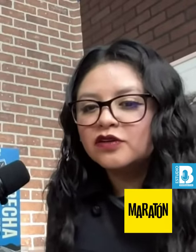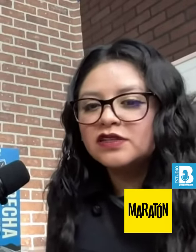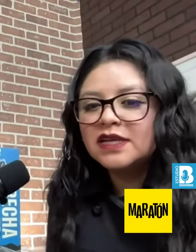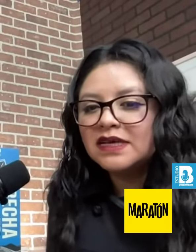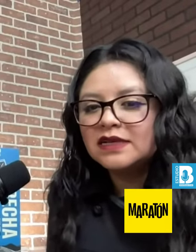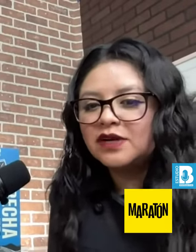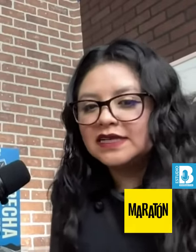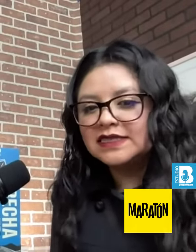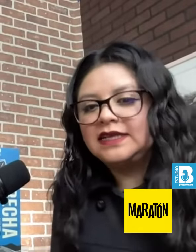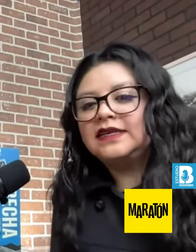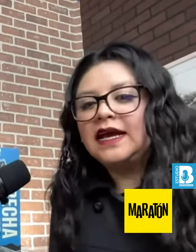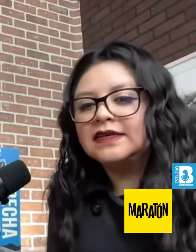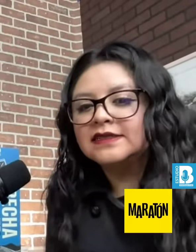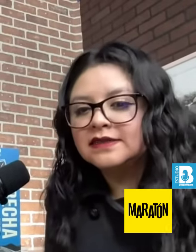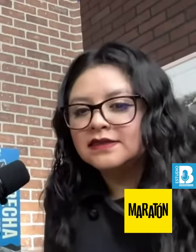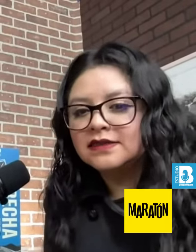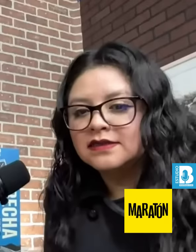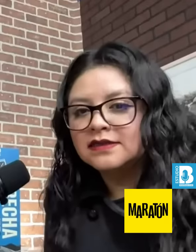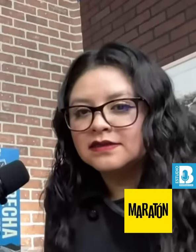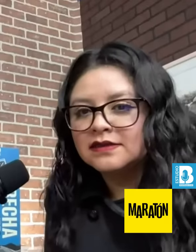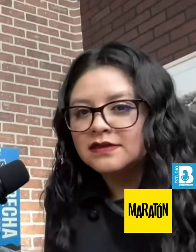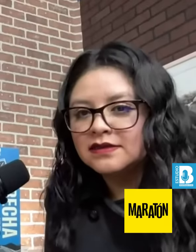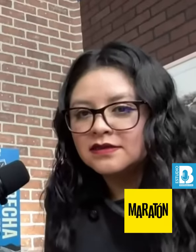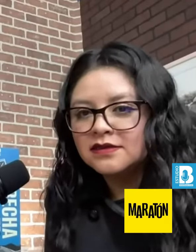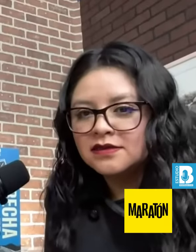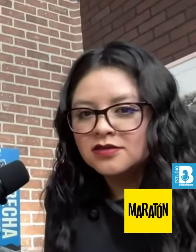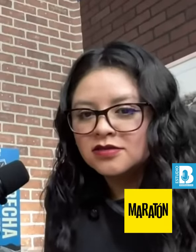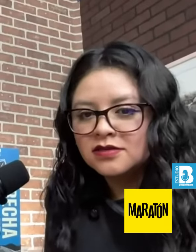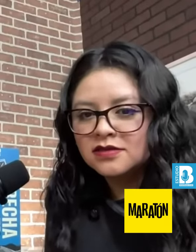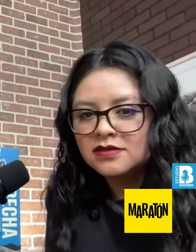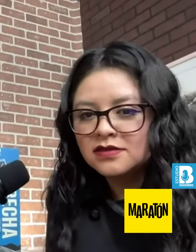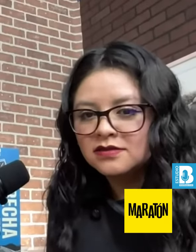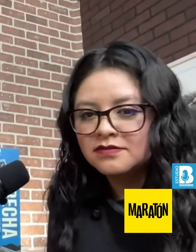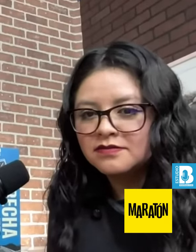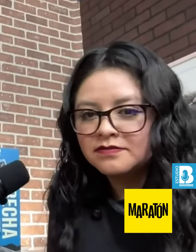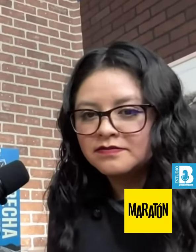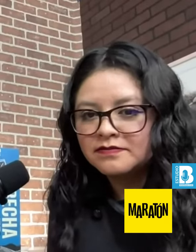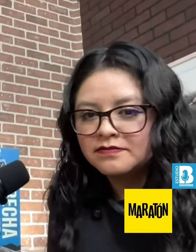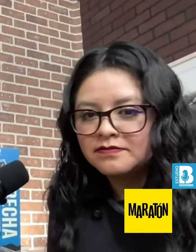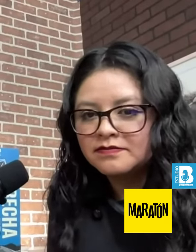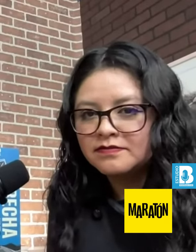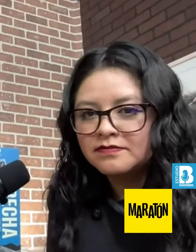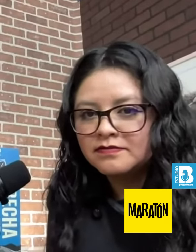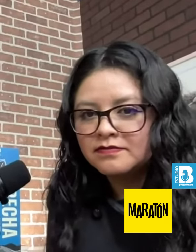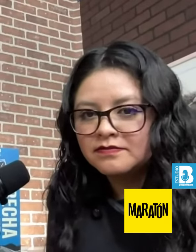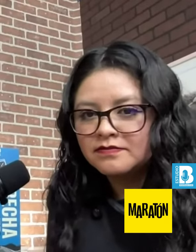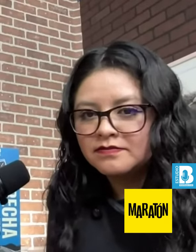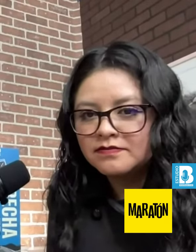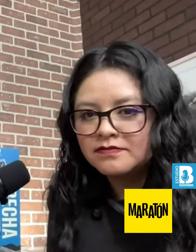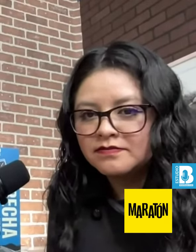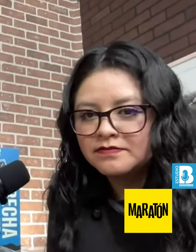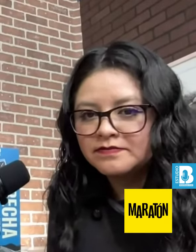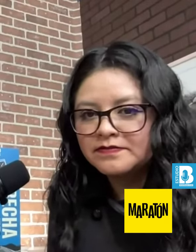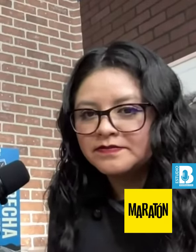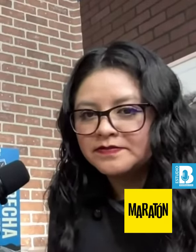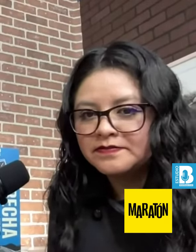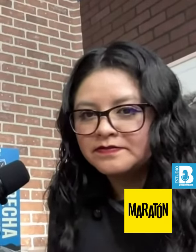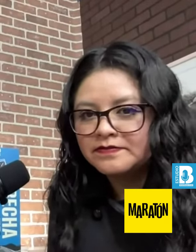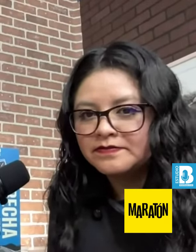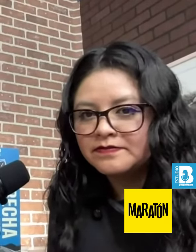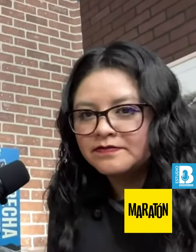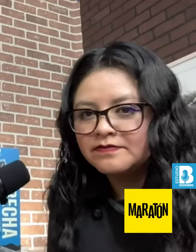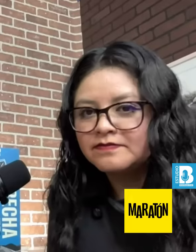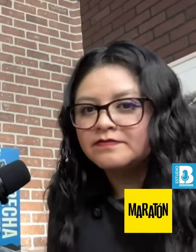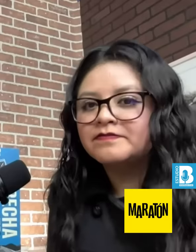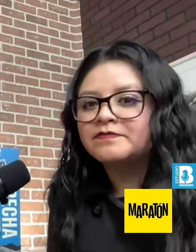dice Rodolfo dónde más laboras rendirá pues ejercí en una empresa que se llamaba en síntesis que era